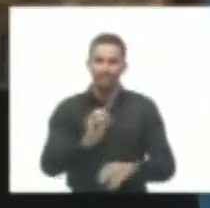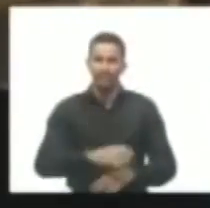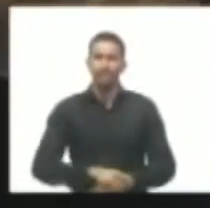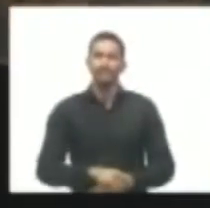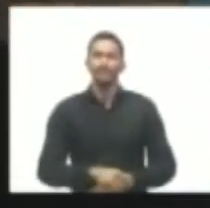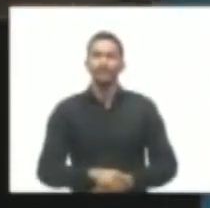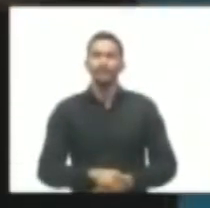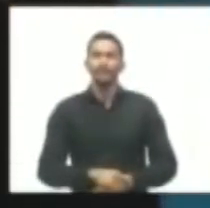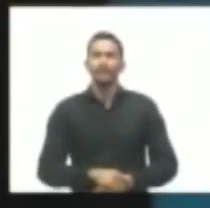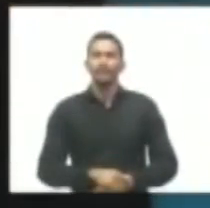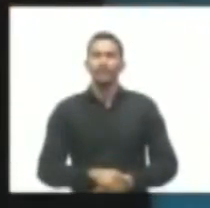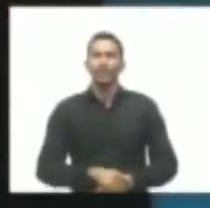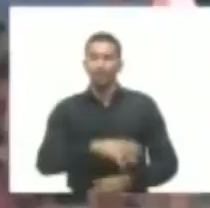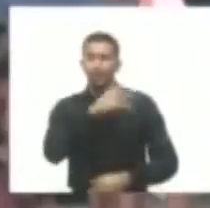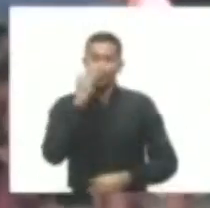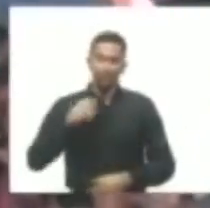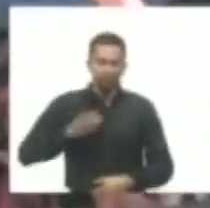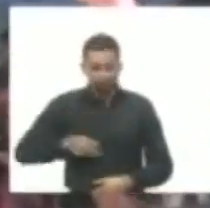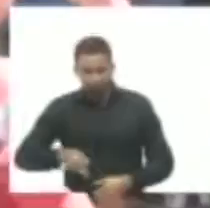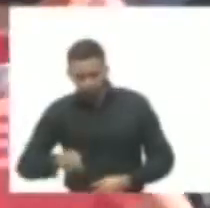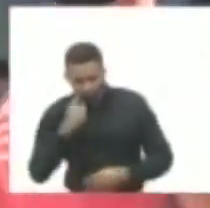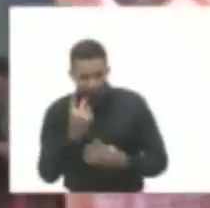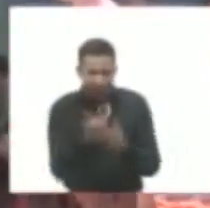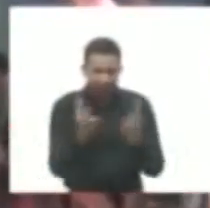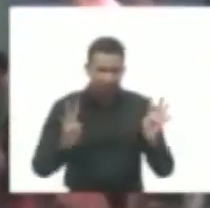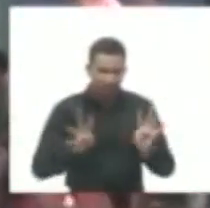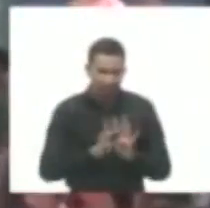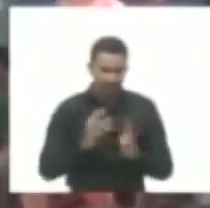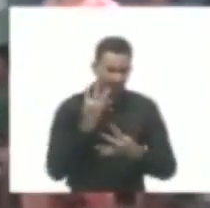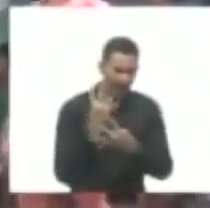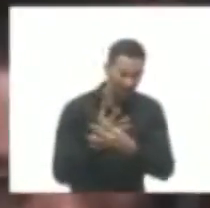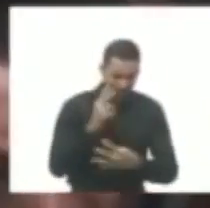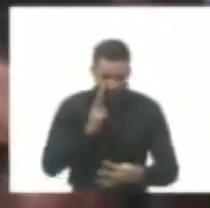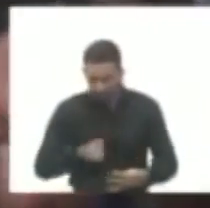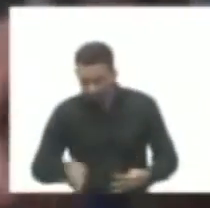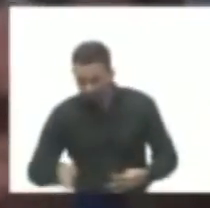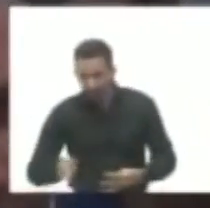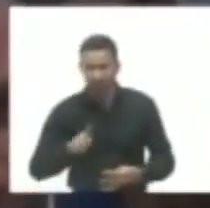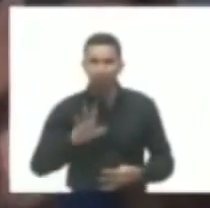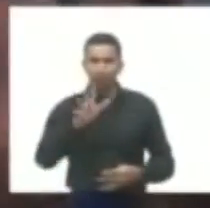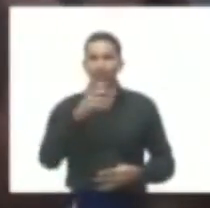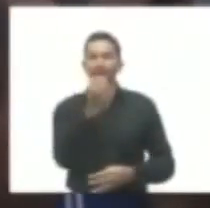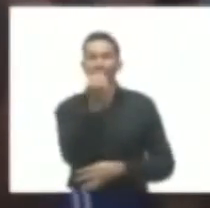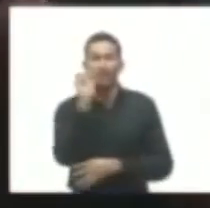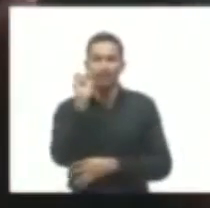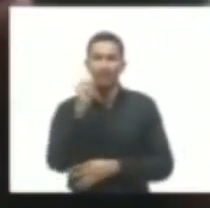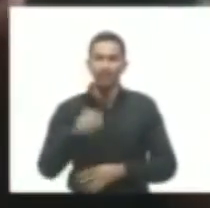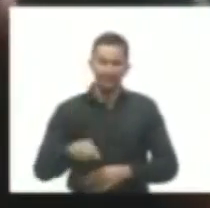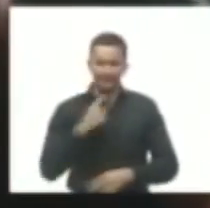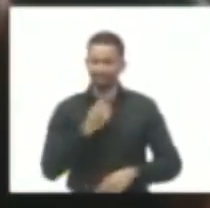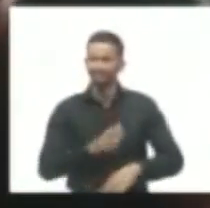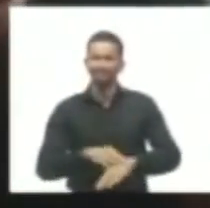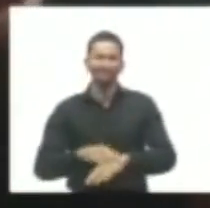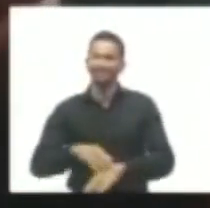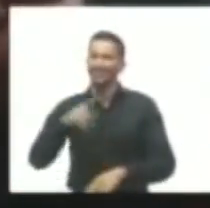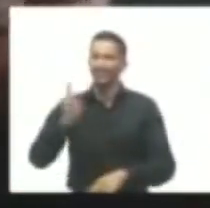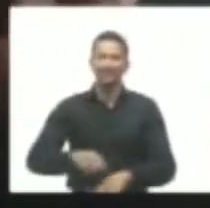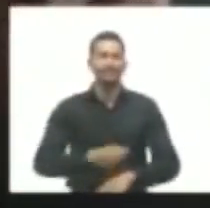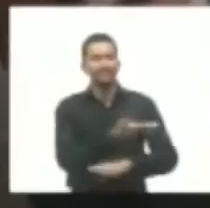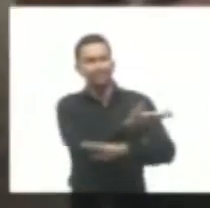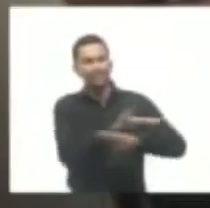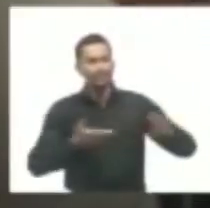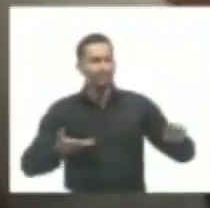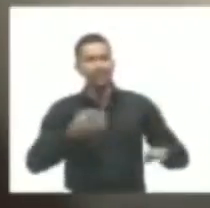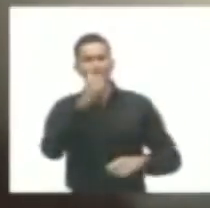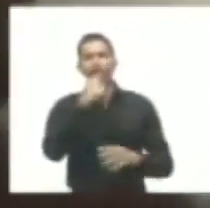Luego de un recorrido por el penal, el defensor del pueblo solicitará el cierre de la cárcel de Riohacha. El representante del Ministerio Público advirtió que será la solicitud ante la